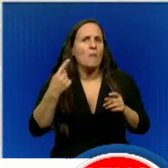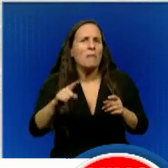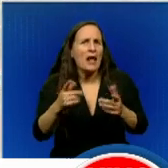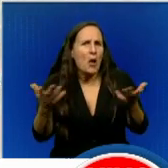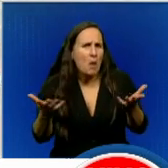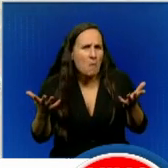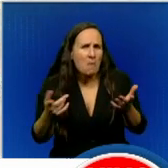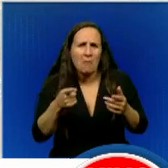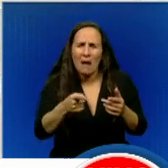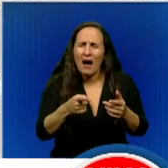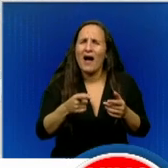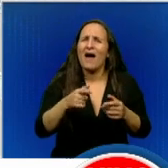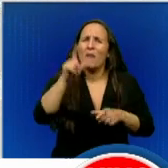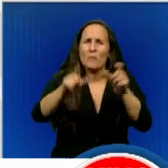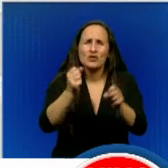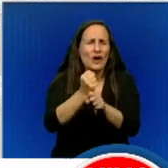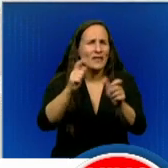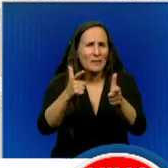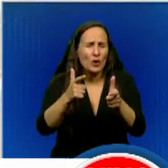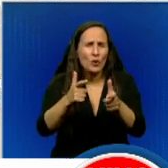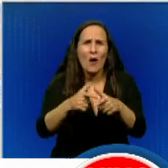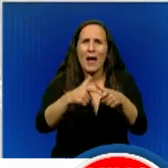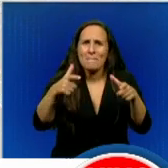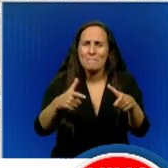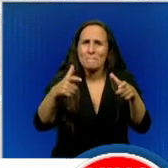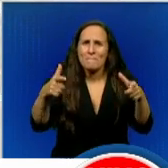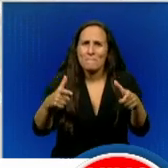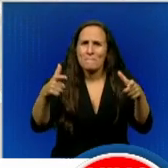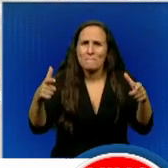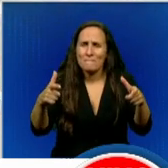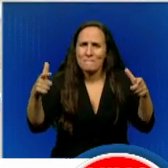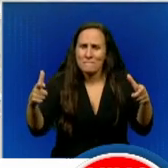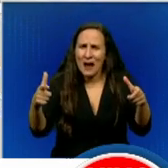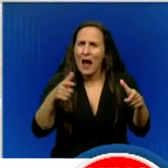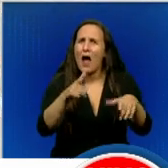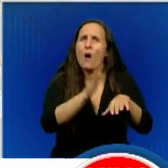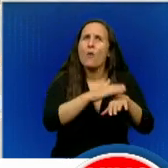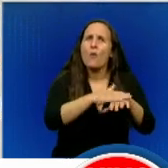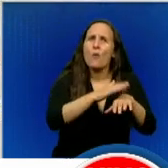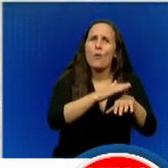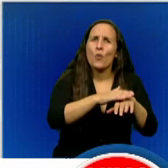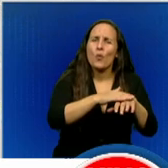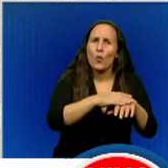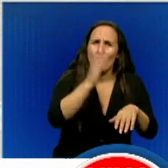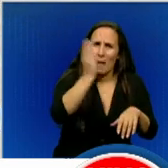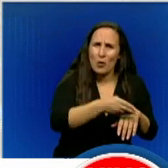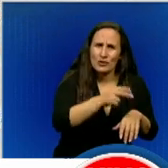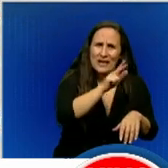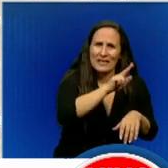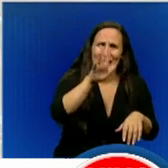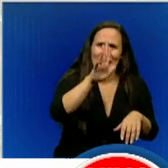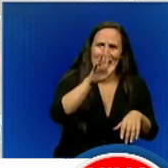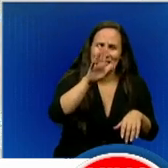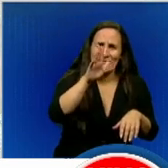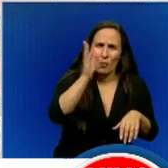incremento de la desocupación haya tenido alguna relación con la disminución de las alícuotas del 35 al